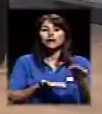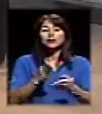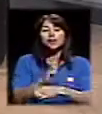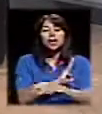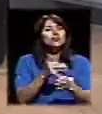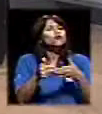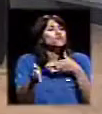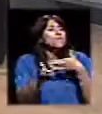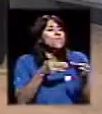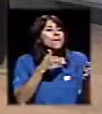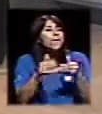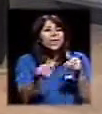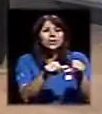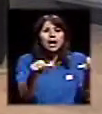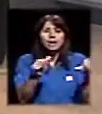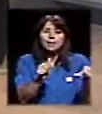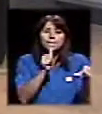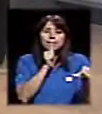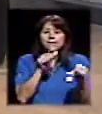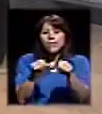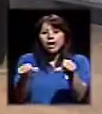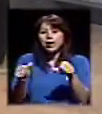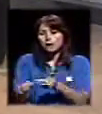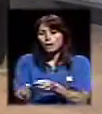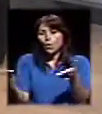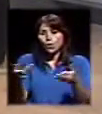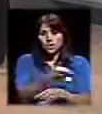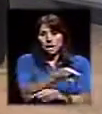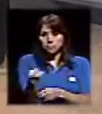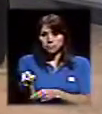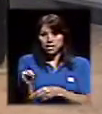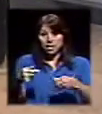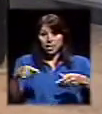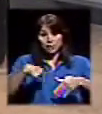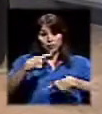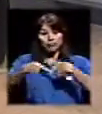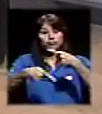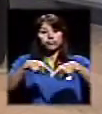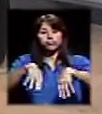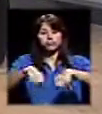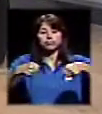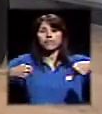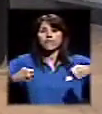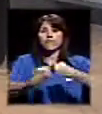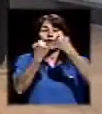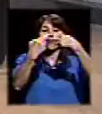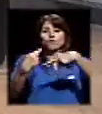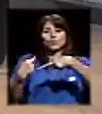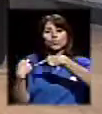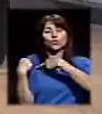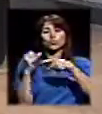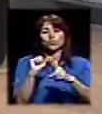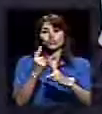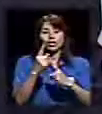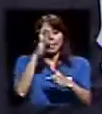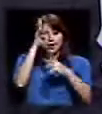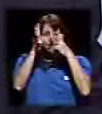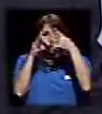o que seamos privados, los retos de futuro incluyen también estos temas de responsabilidad y estos temas de